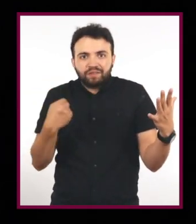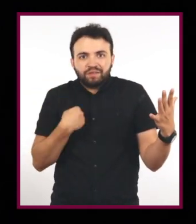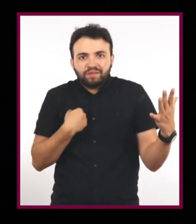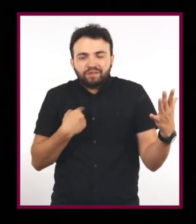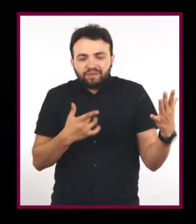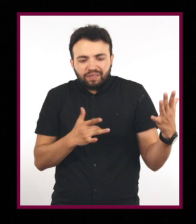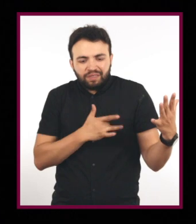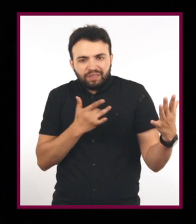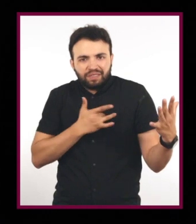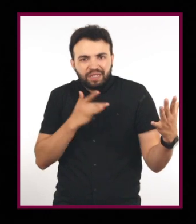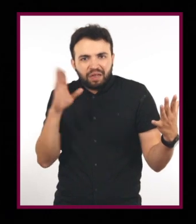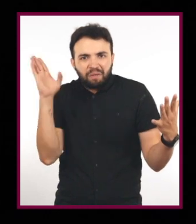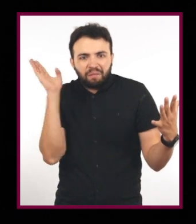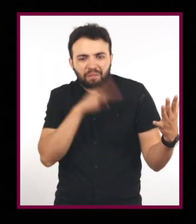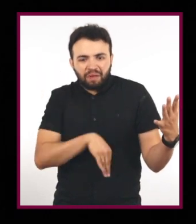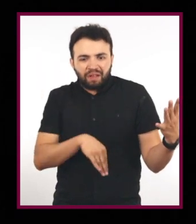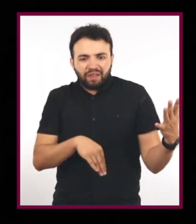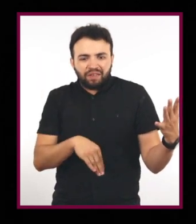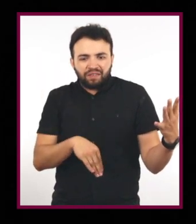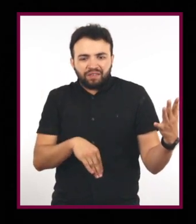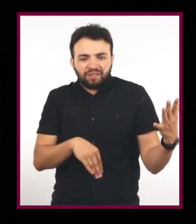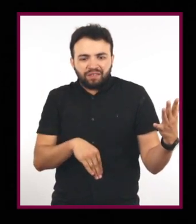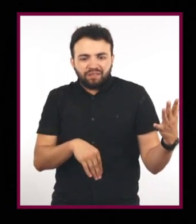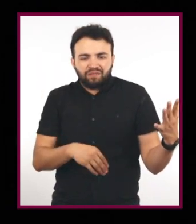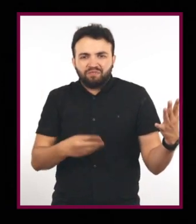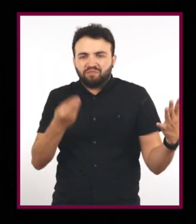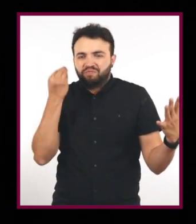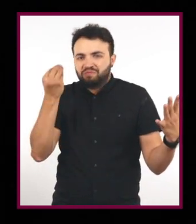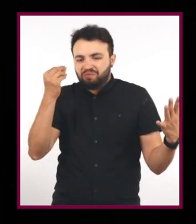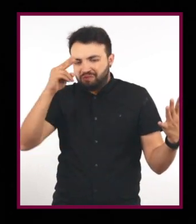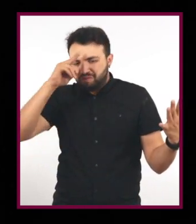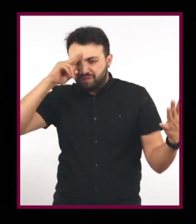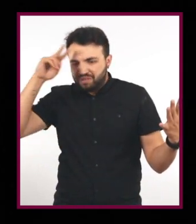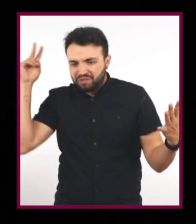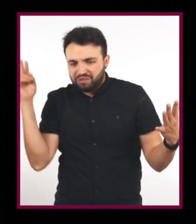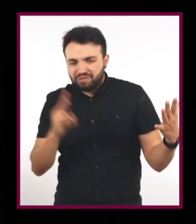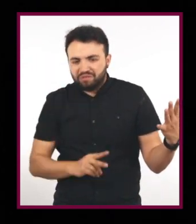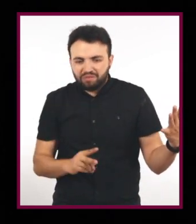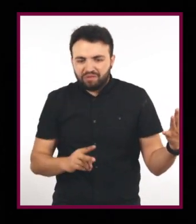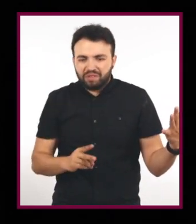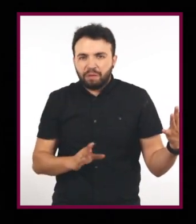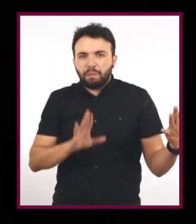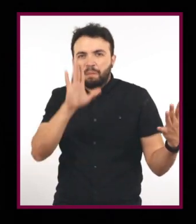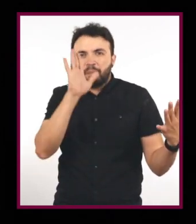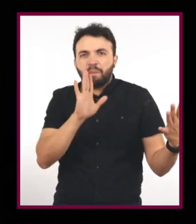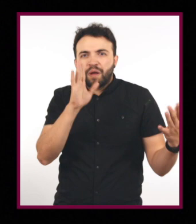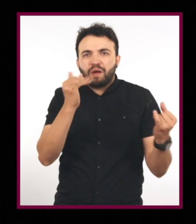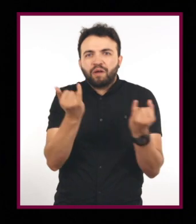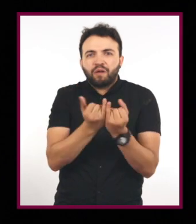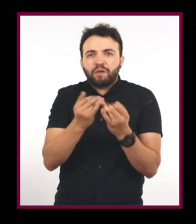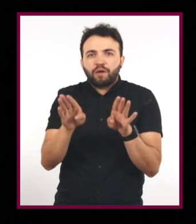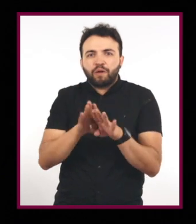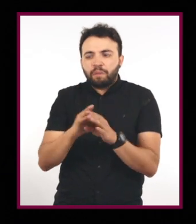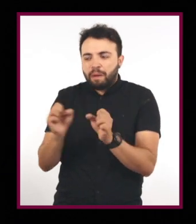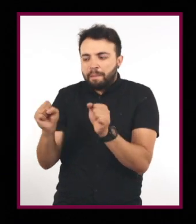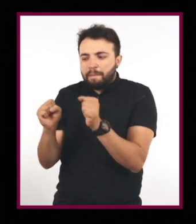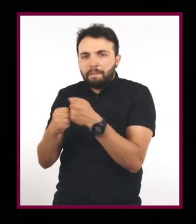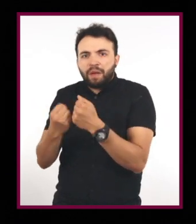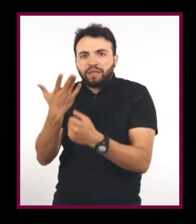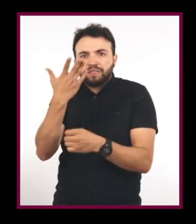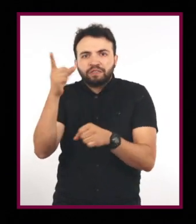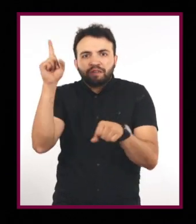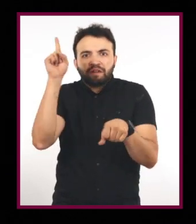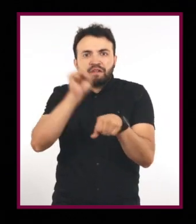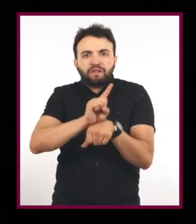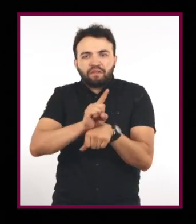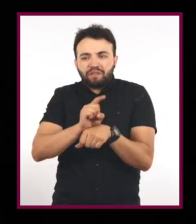sal. ¡Peor! ¡A nabo crudo! ¡No, hombre! Mucho peor. A un